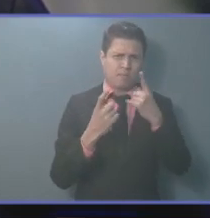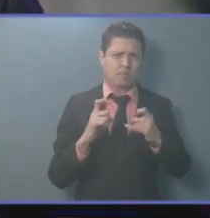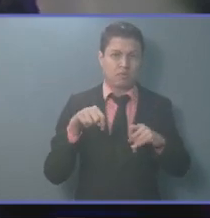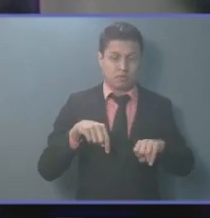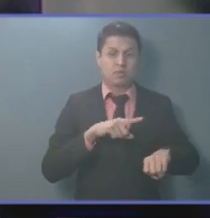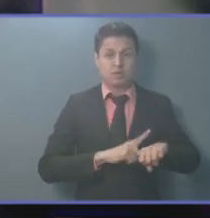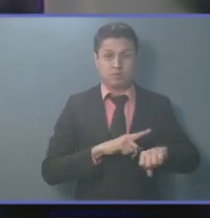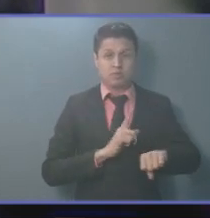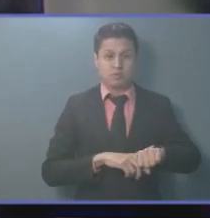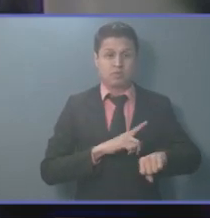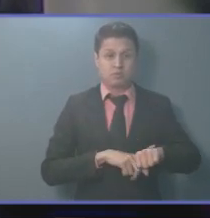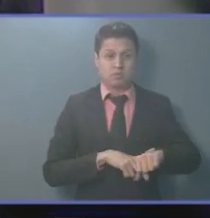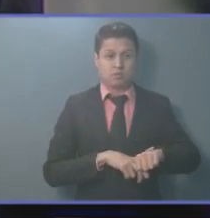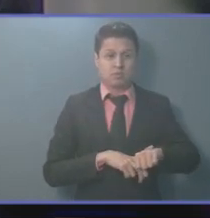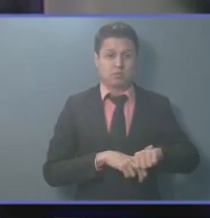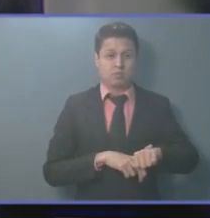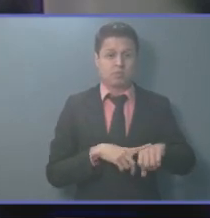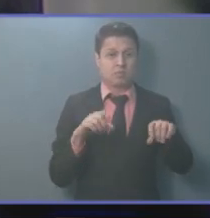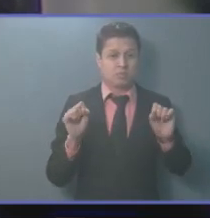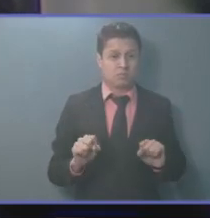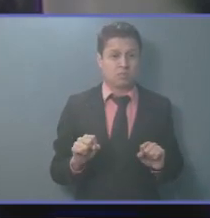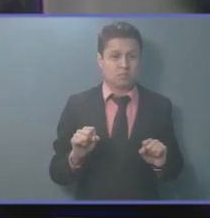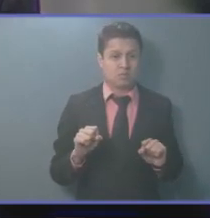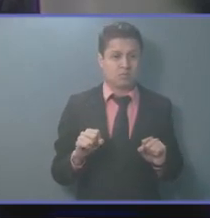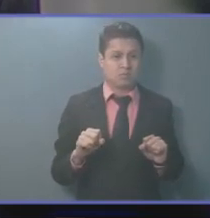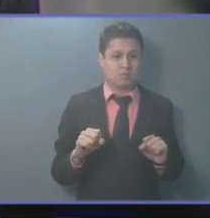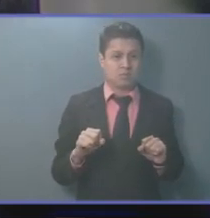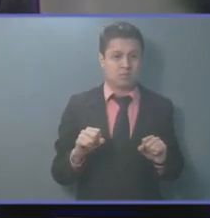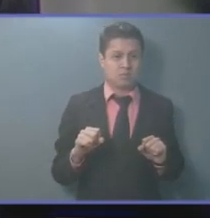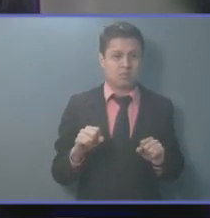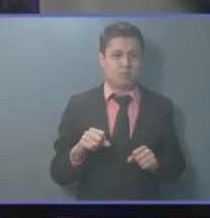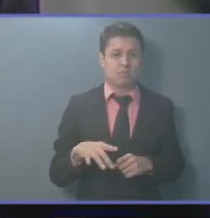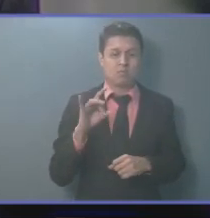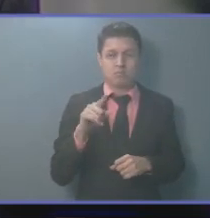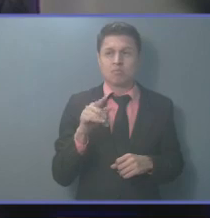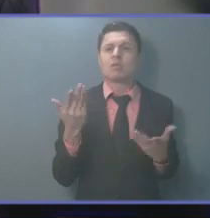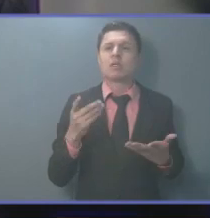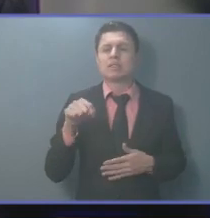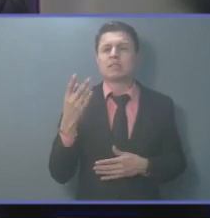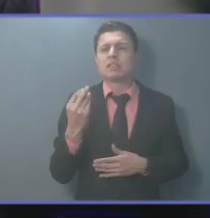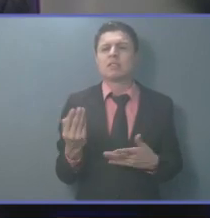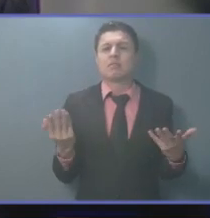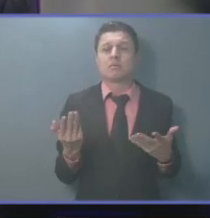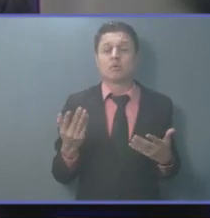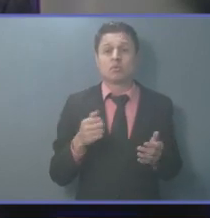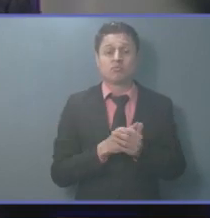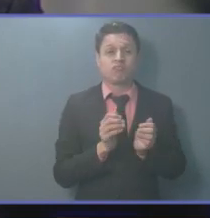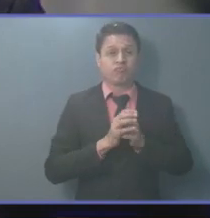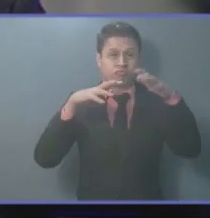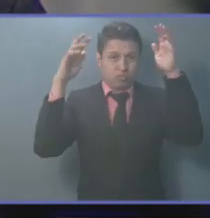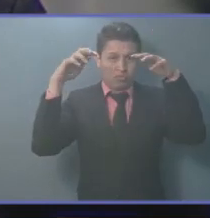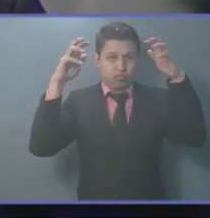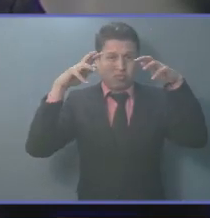el momento. Desperté pensando en qué íbamos a hacer este día cuando ese aguacero